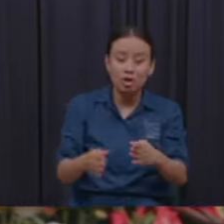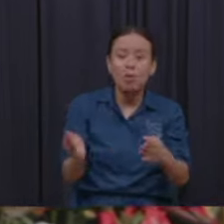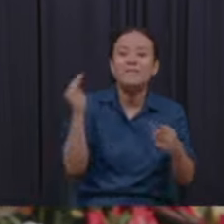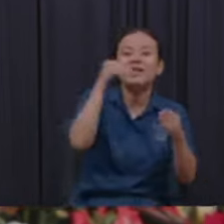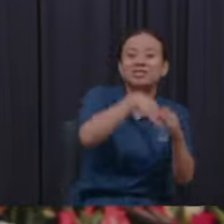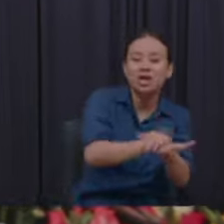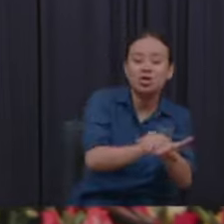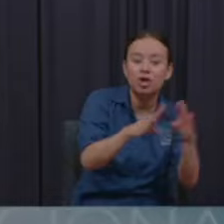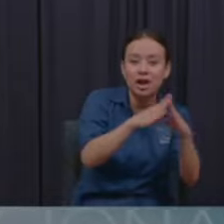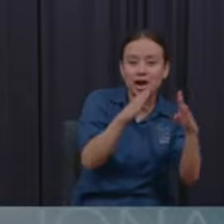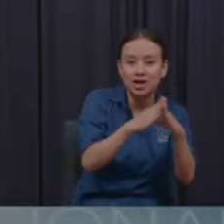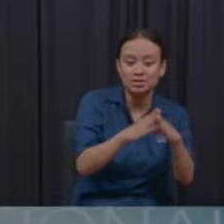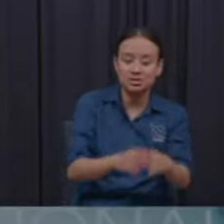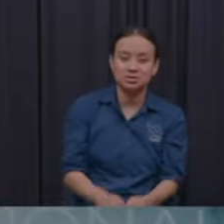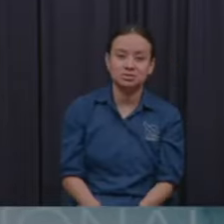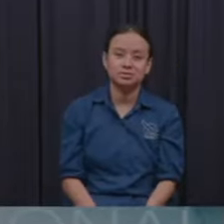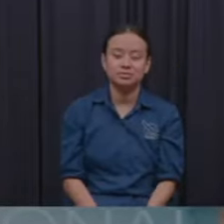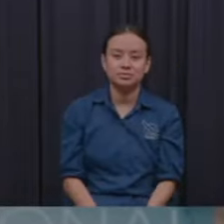la casa hay